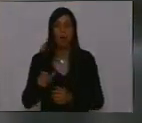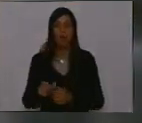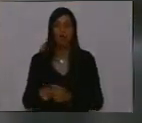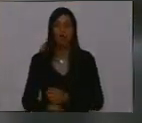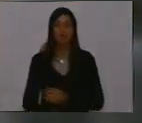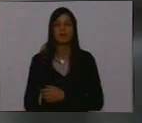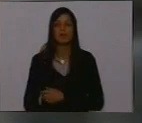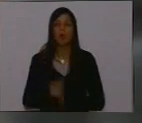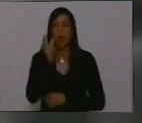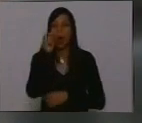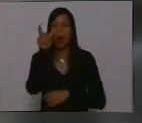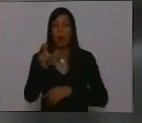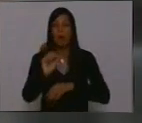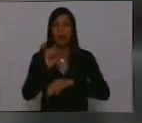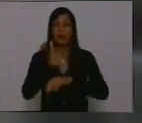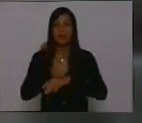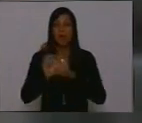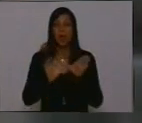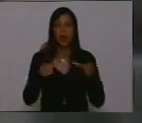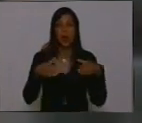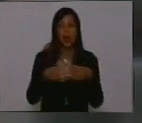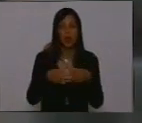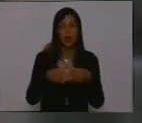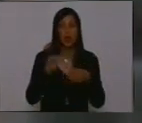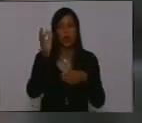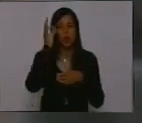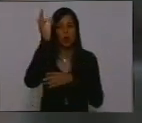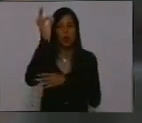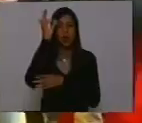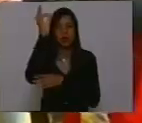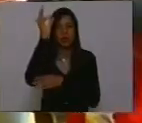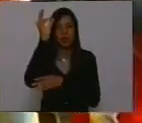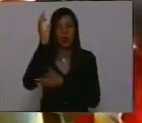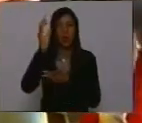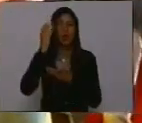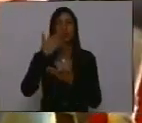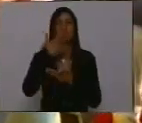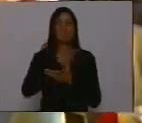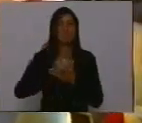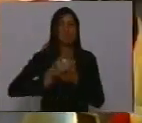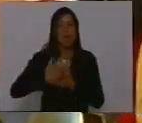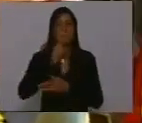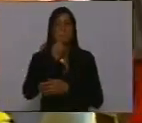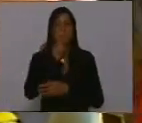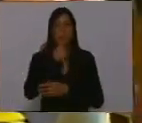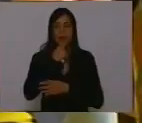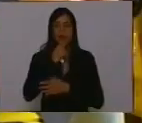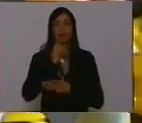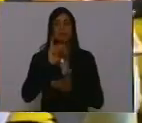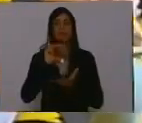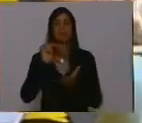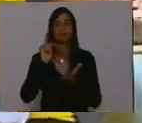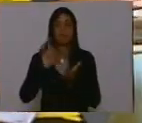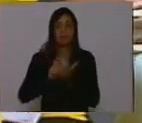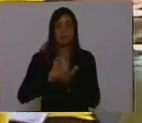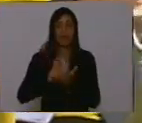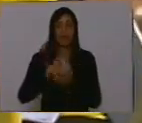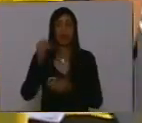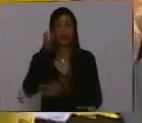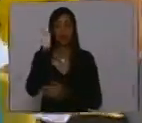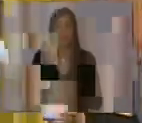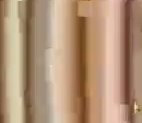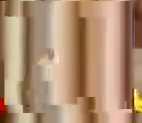Cañizales, vocero del Consejo Presidencial de Gobierno del Poder Popular de las Adultas y Adultos Mayores del Estado